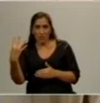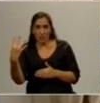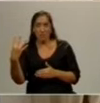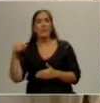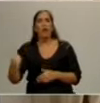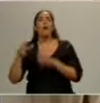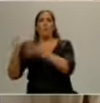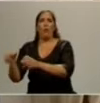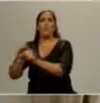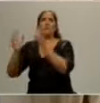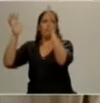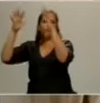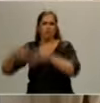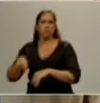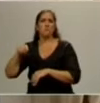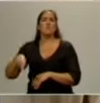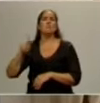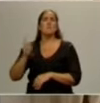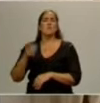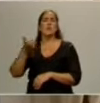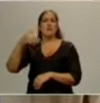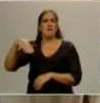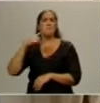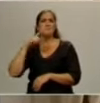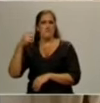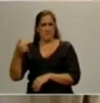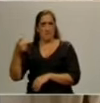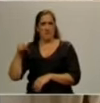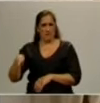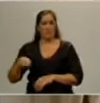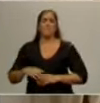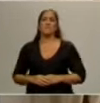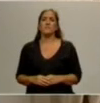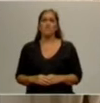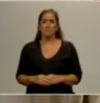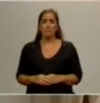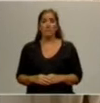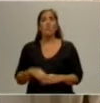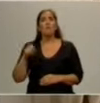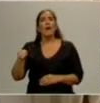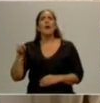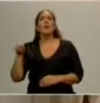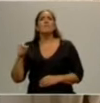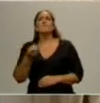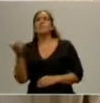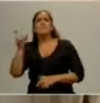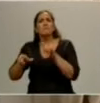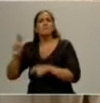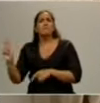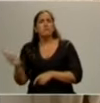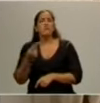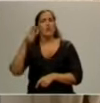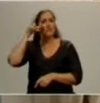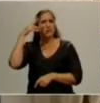el atentado en la mutual de origen israelí AMIA, que cobró la vida de 85